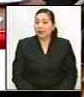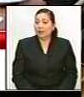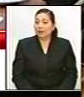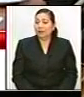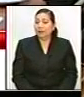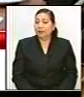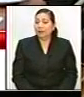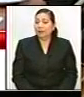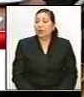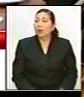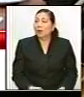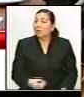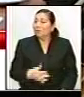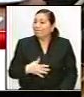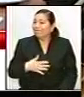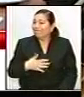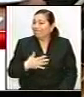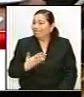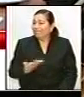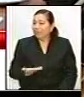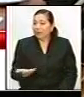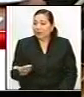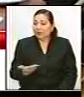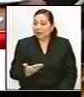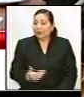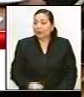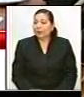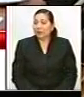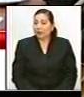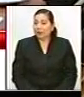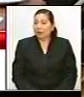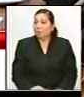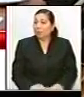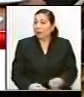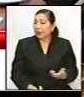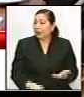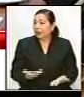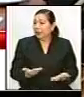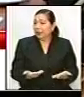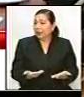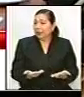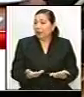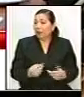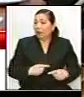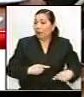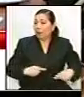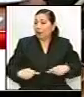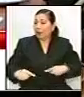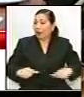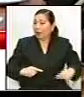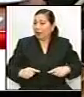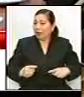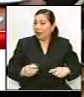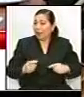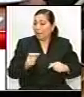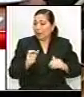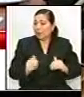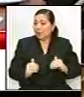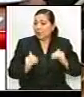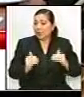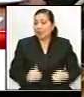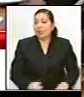implantado. ¿Cómo es posible que nos hagan ese maltrato a nosotros? Y a pesar que hay una gerencia de adulto